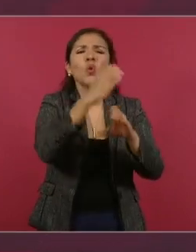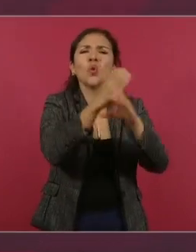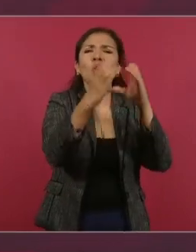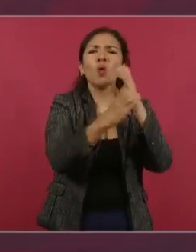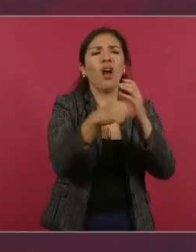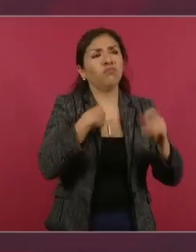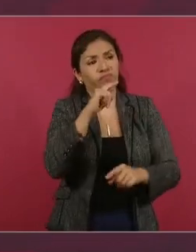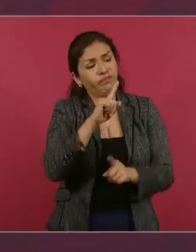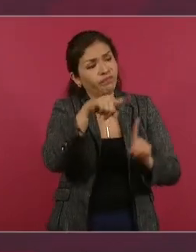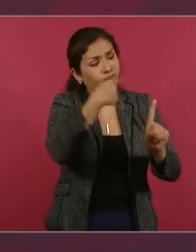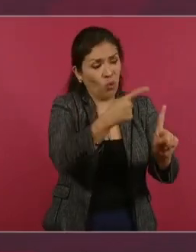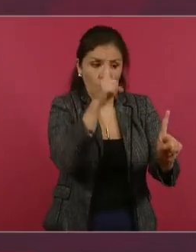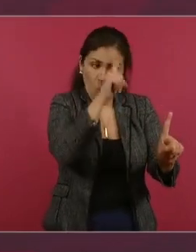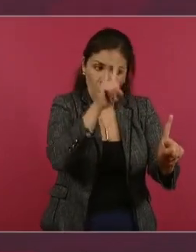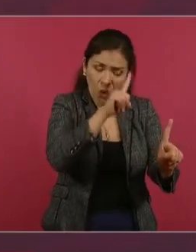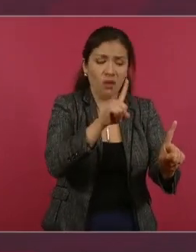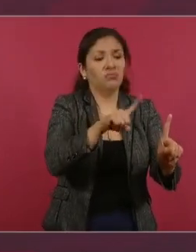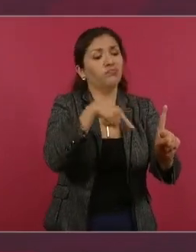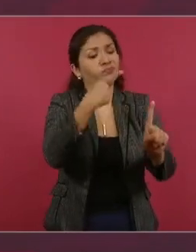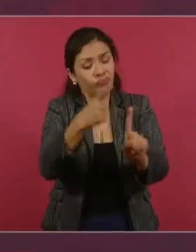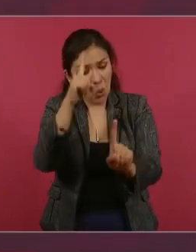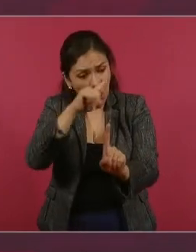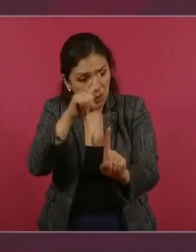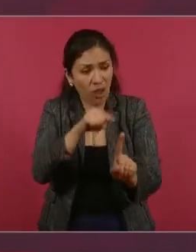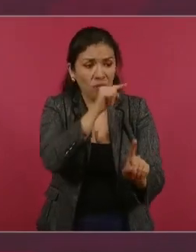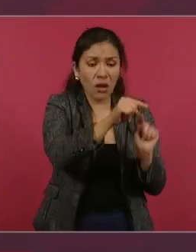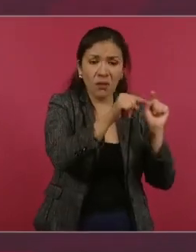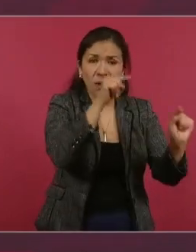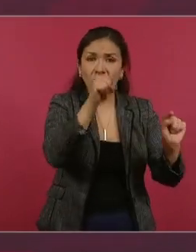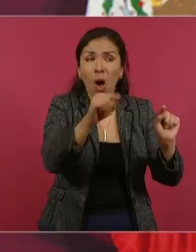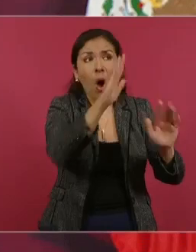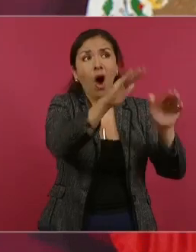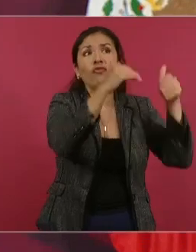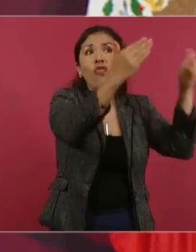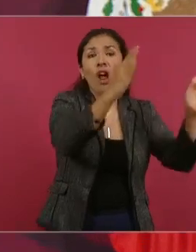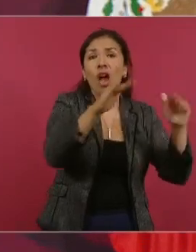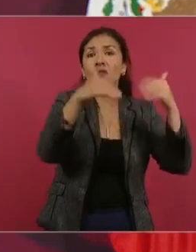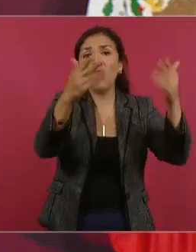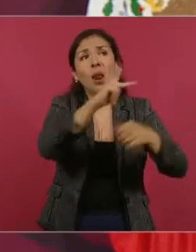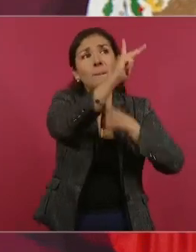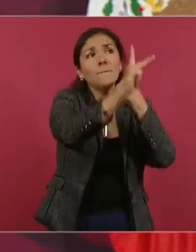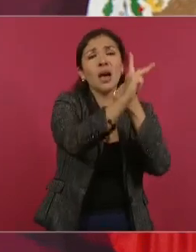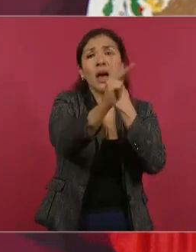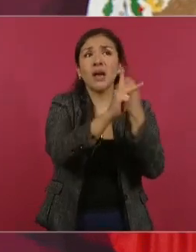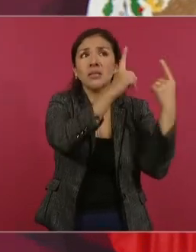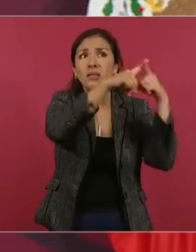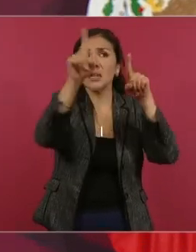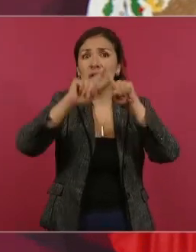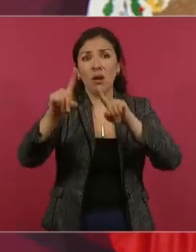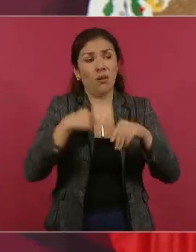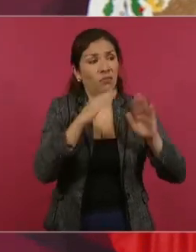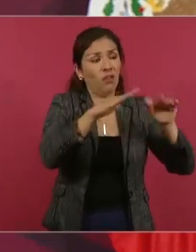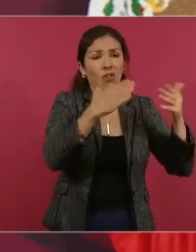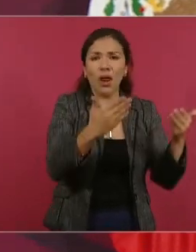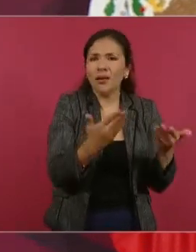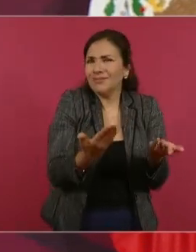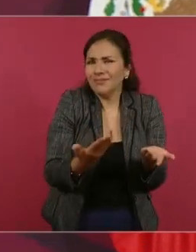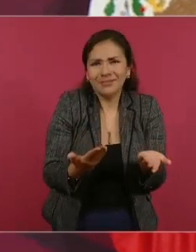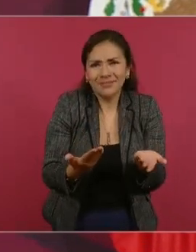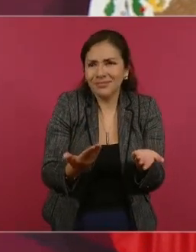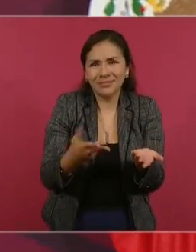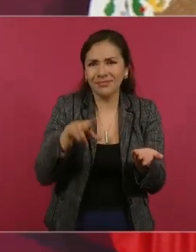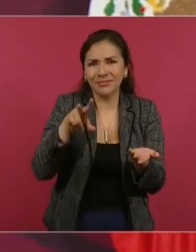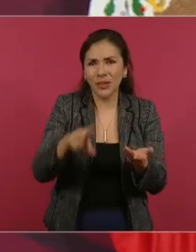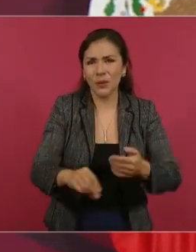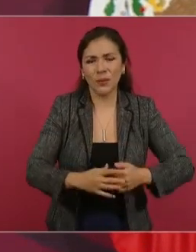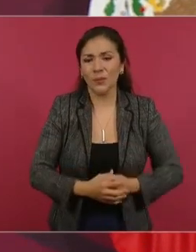a dar consejos o recomendaciones a otros países, a otros pueblos. No,